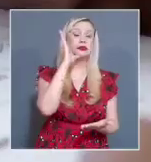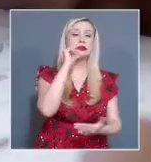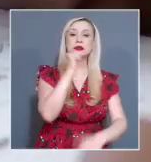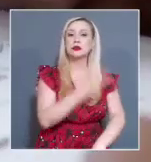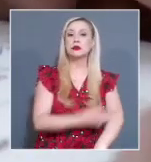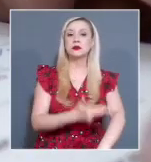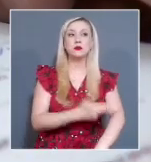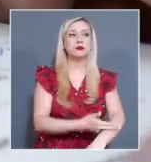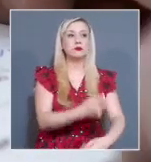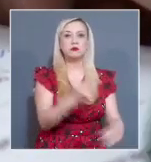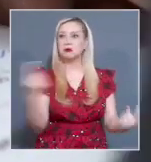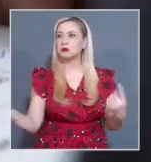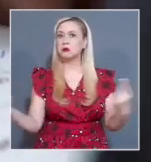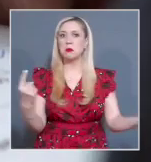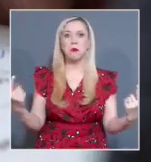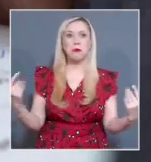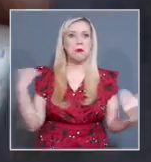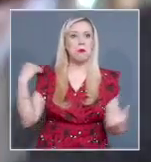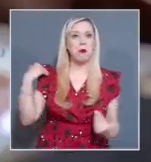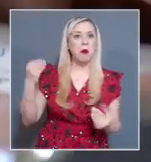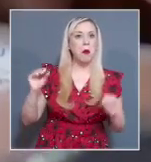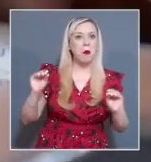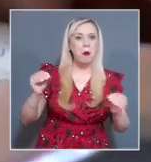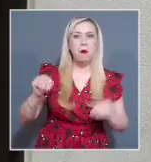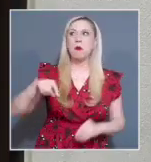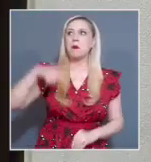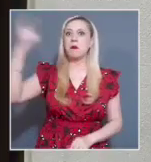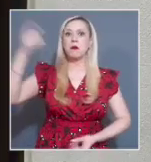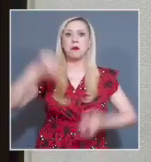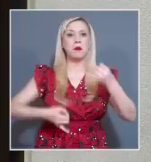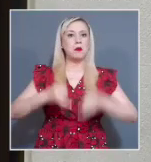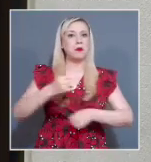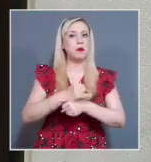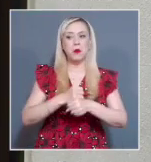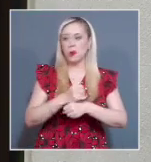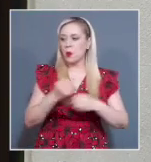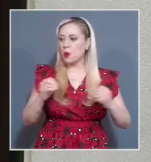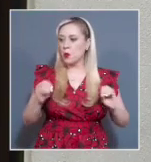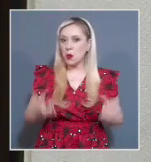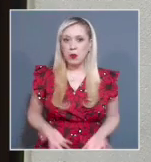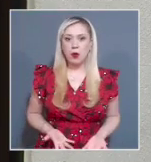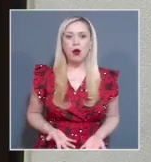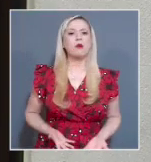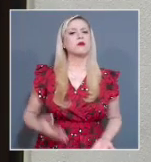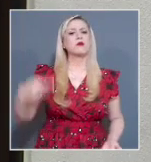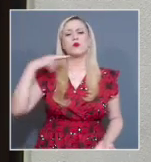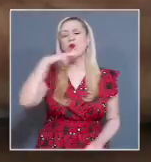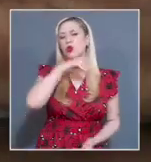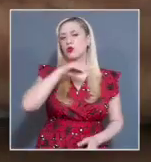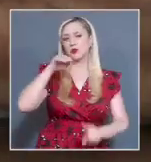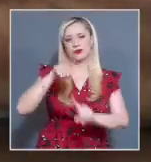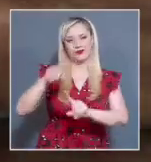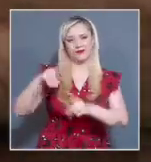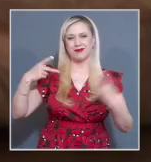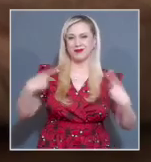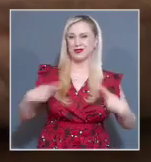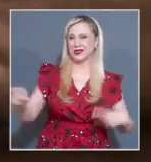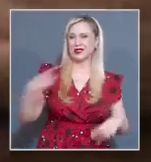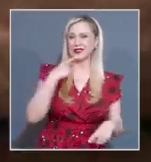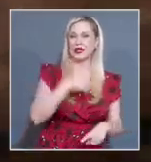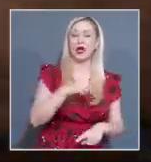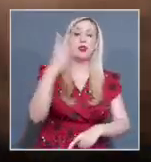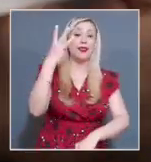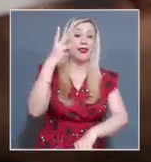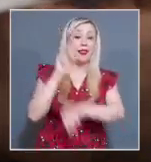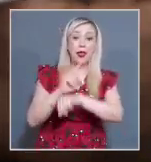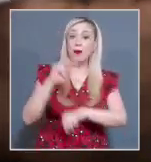partes ni analizada por un órgano jurisdiccional inferior, dará vista al quejoso para que, en el plazo de 3 días, manifieste lo